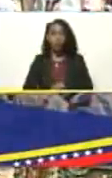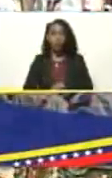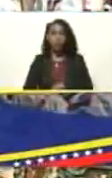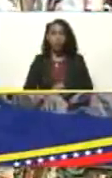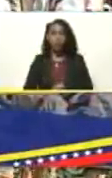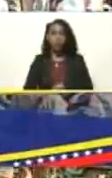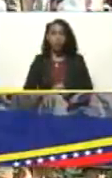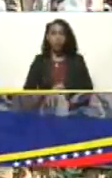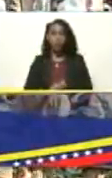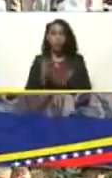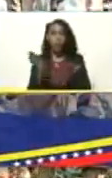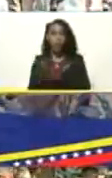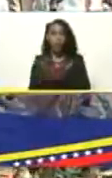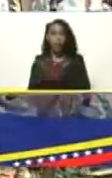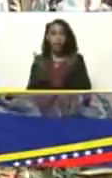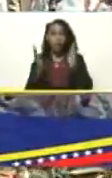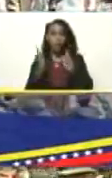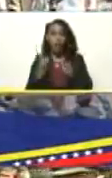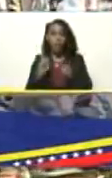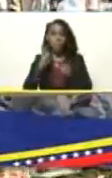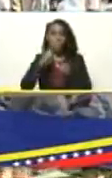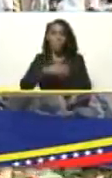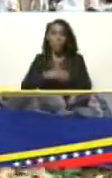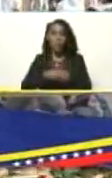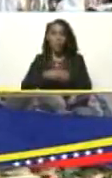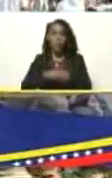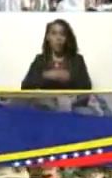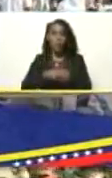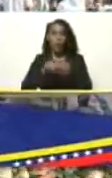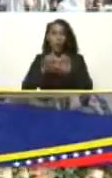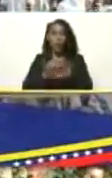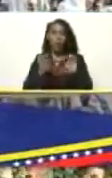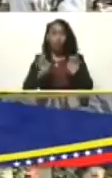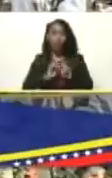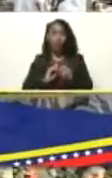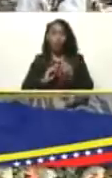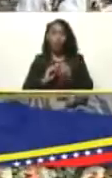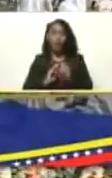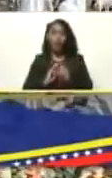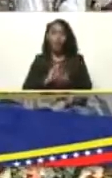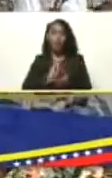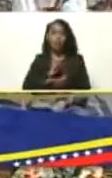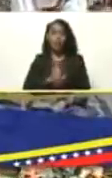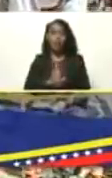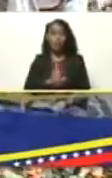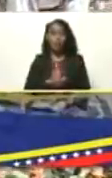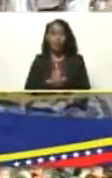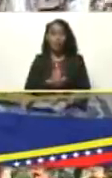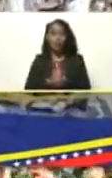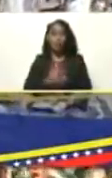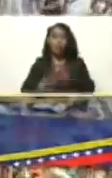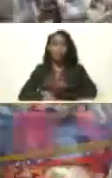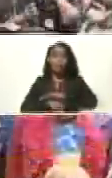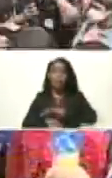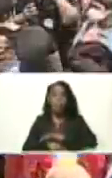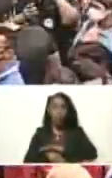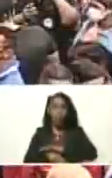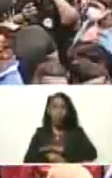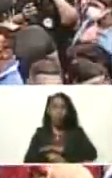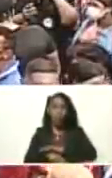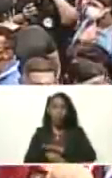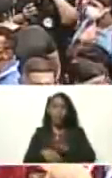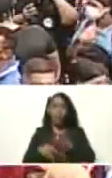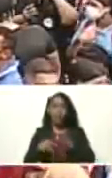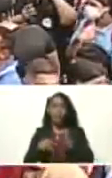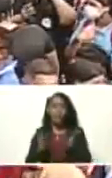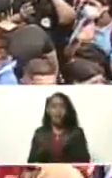de la escolarización en educación inicial, primaria, secundaria y